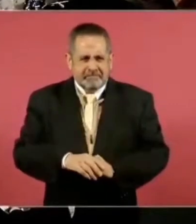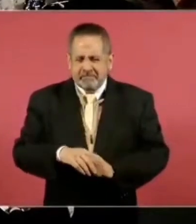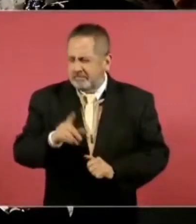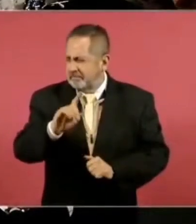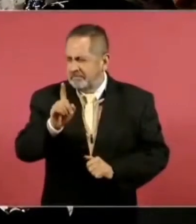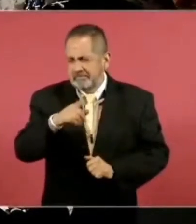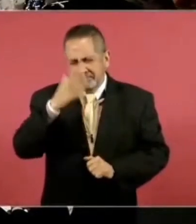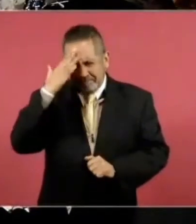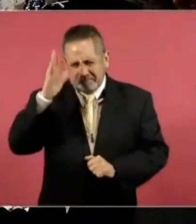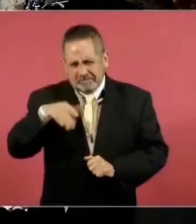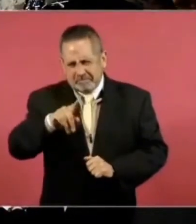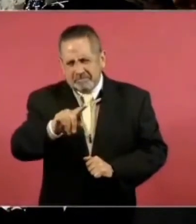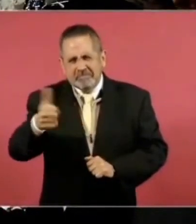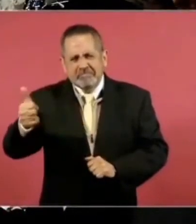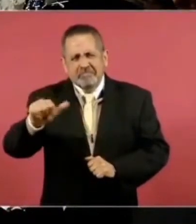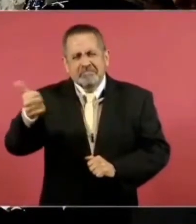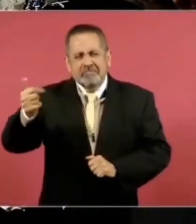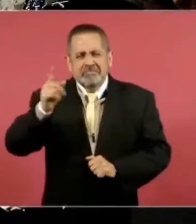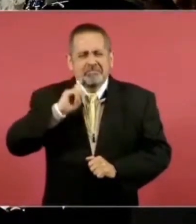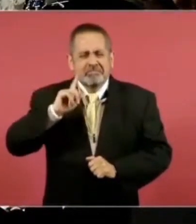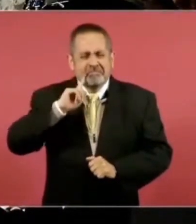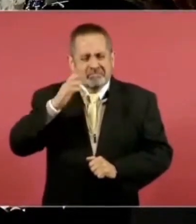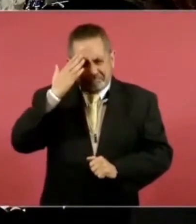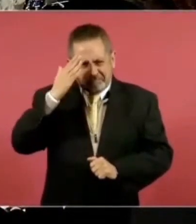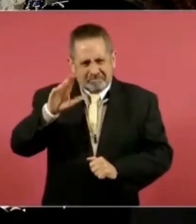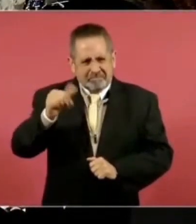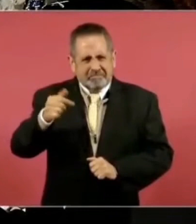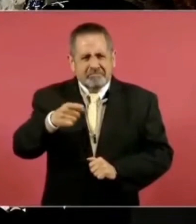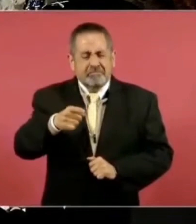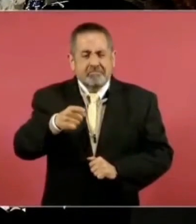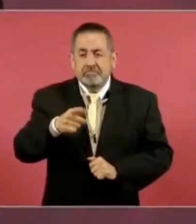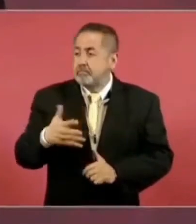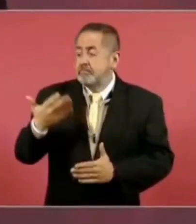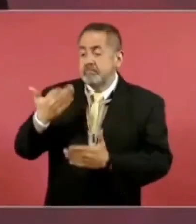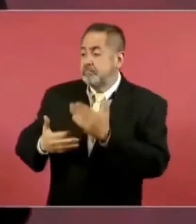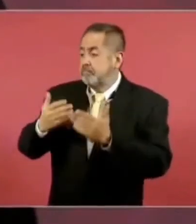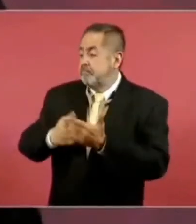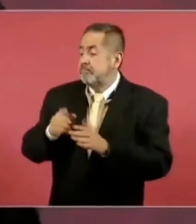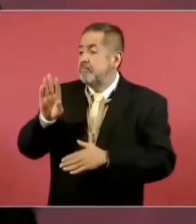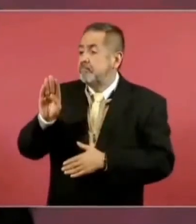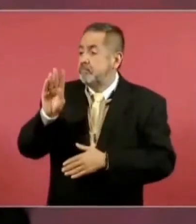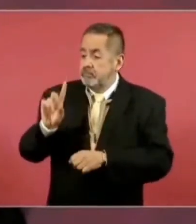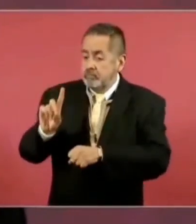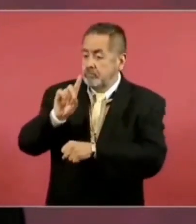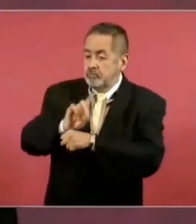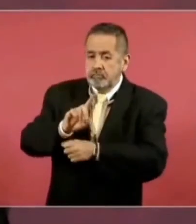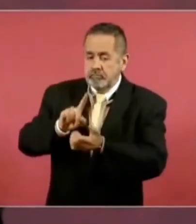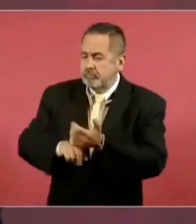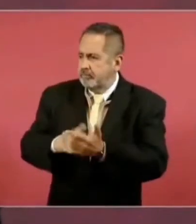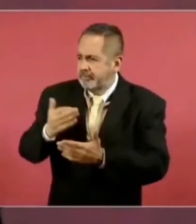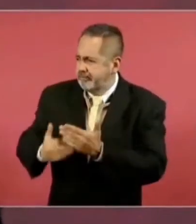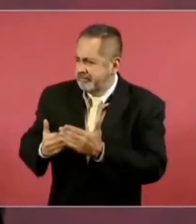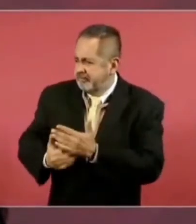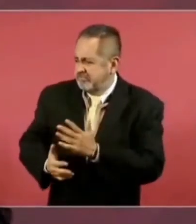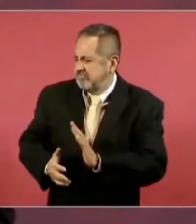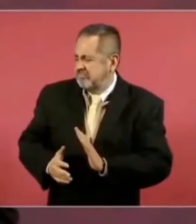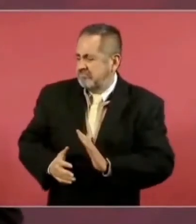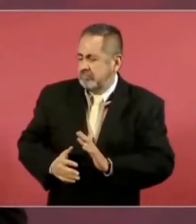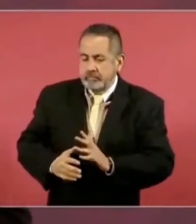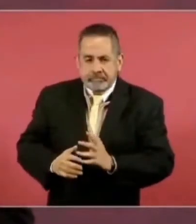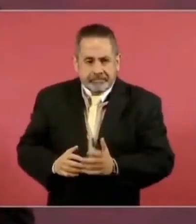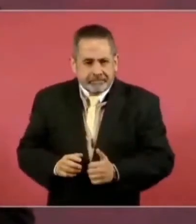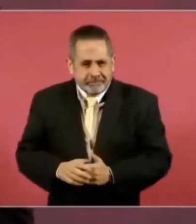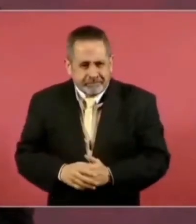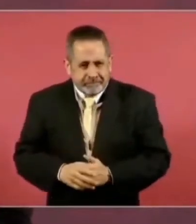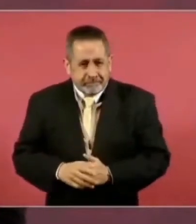No, una señora, la otra señora, que faltaban 90 días. Miren, si no